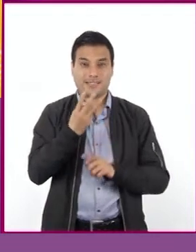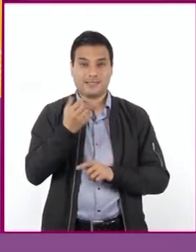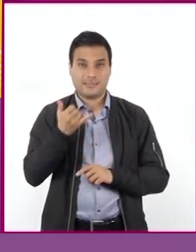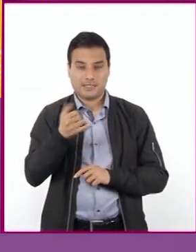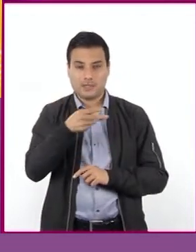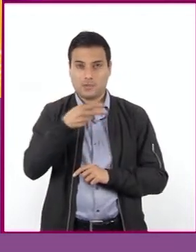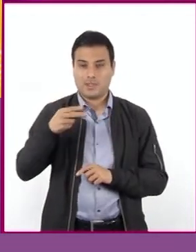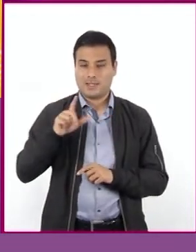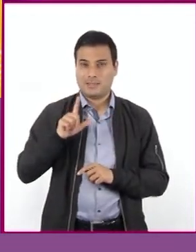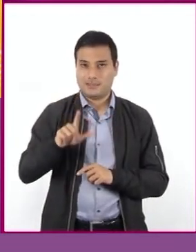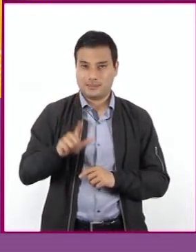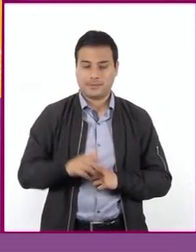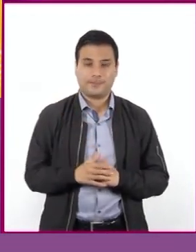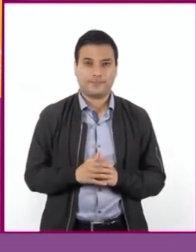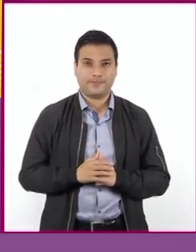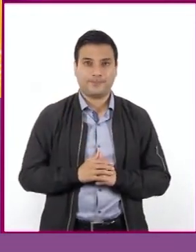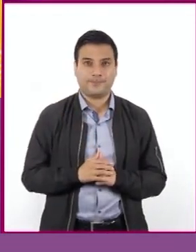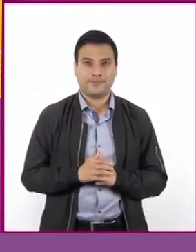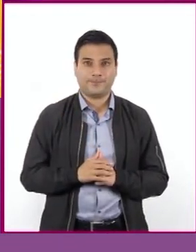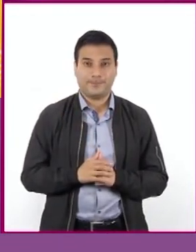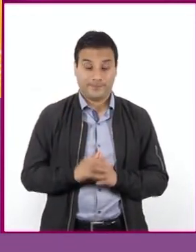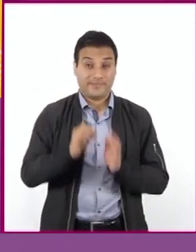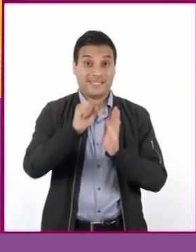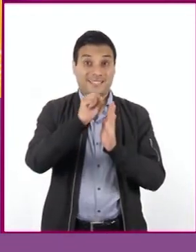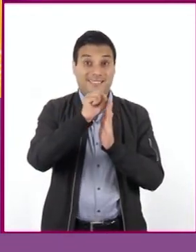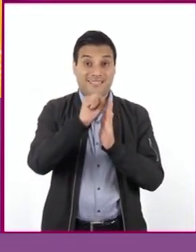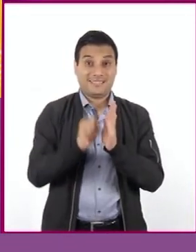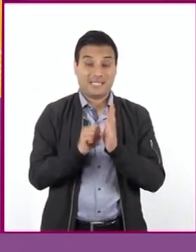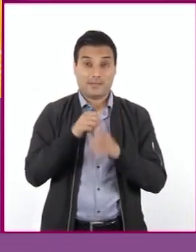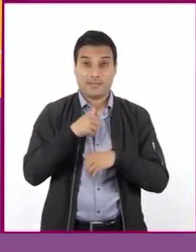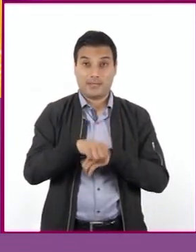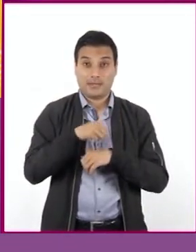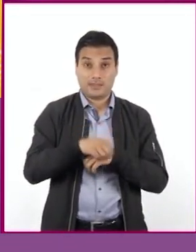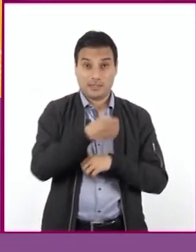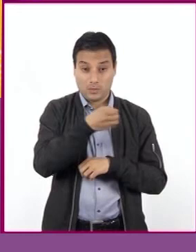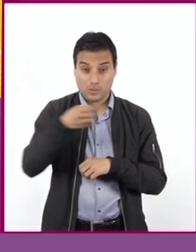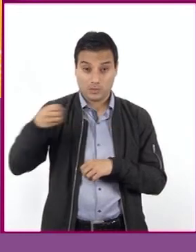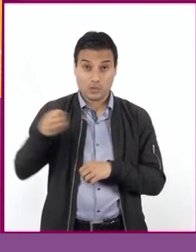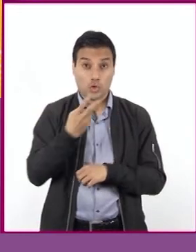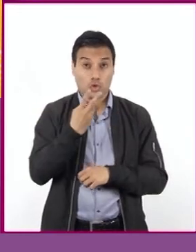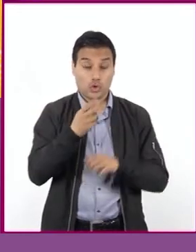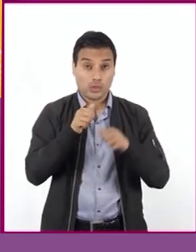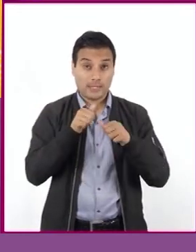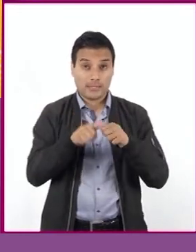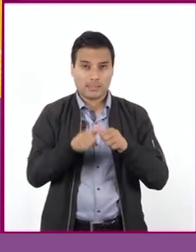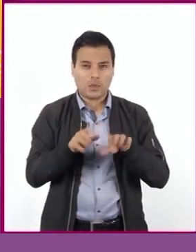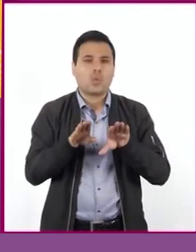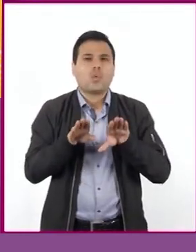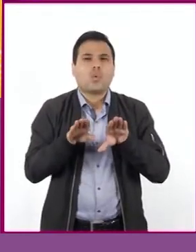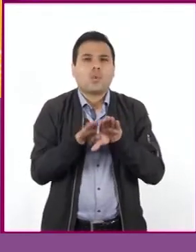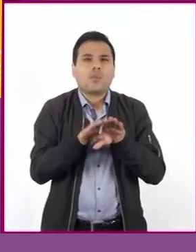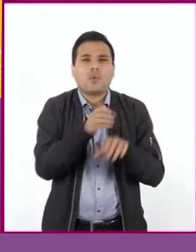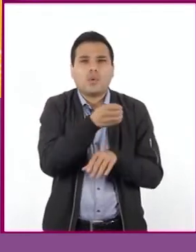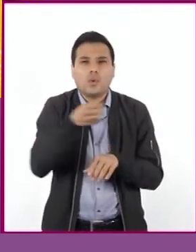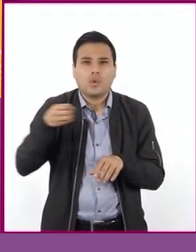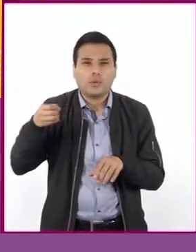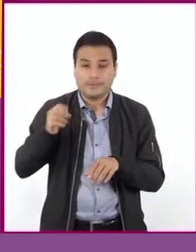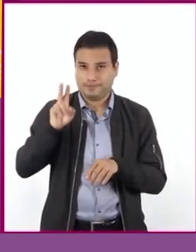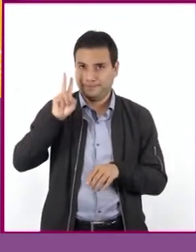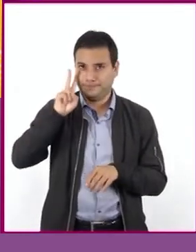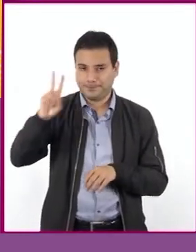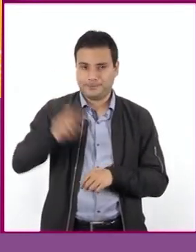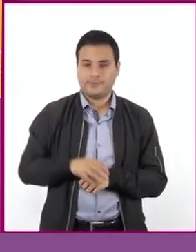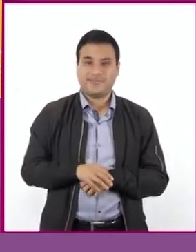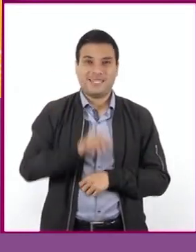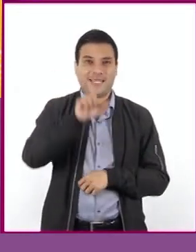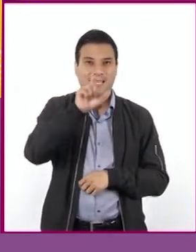17. El sistema de ecuaciones con dos incógnitas queda así. X más